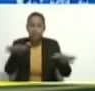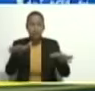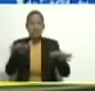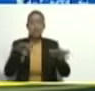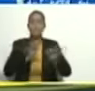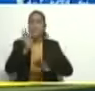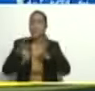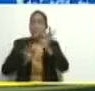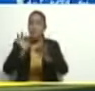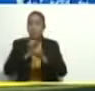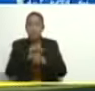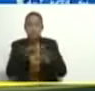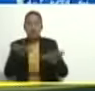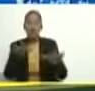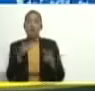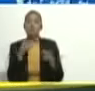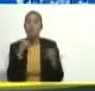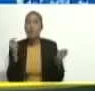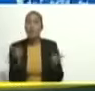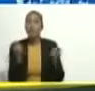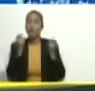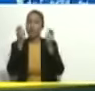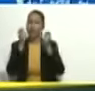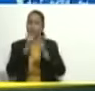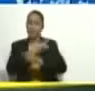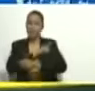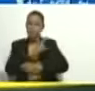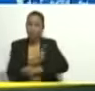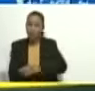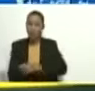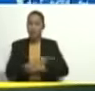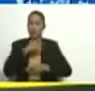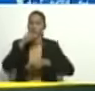del poder popular, del poder político revolucionario.